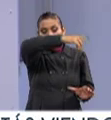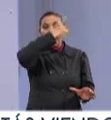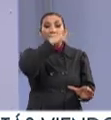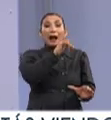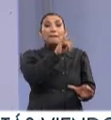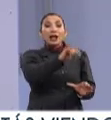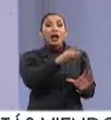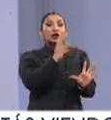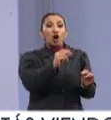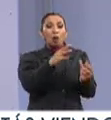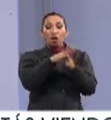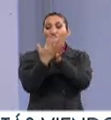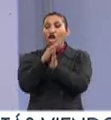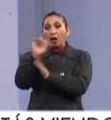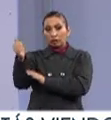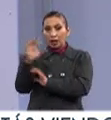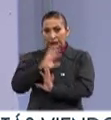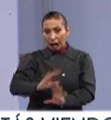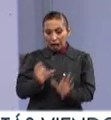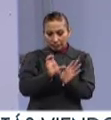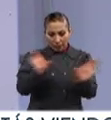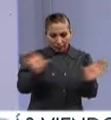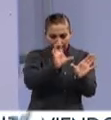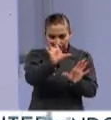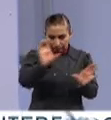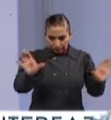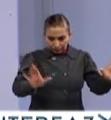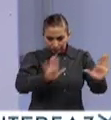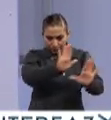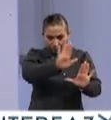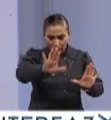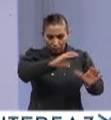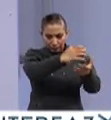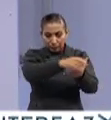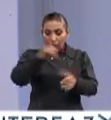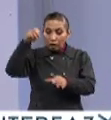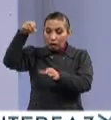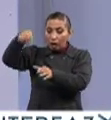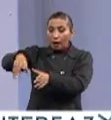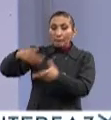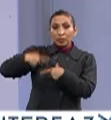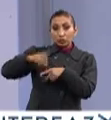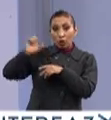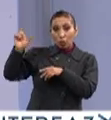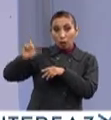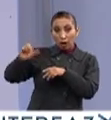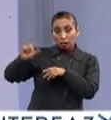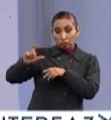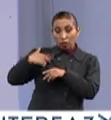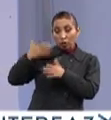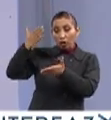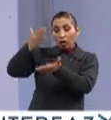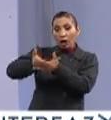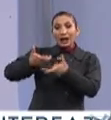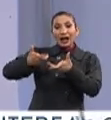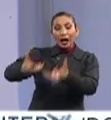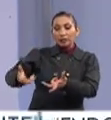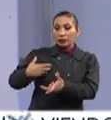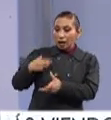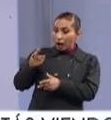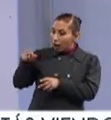las pilas no se vuelvan a mezclar. Si tú ya las separaste, que tengamos un colector en donde la gente en el momento cuando vaya a la calle